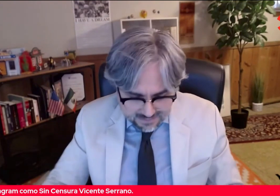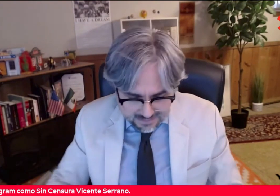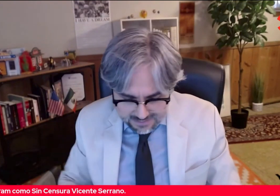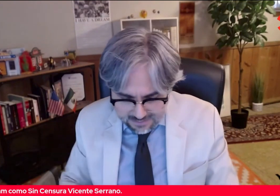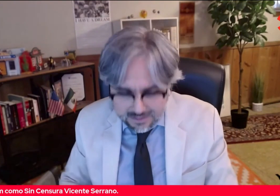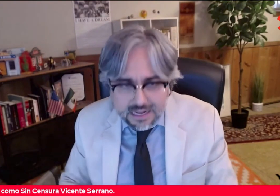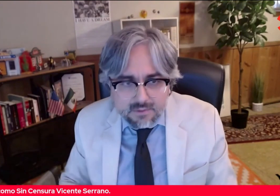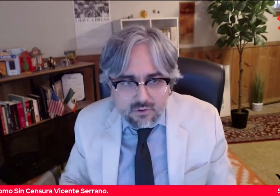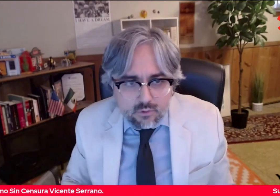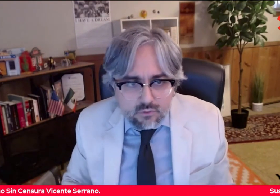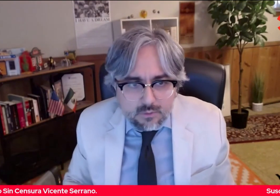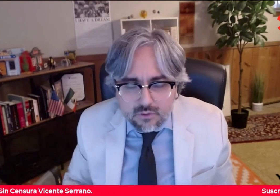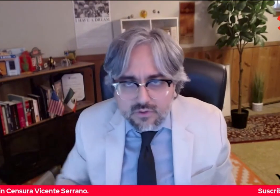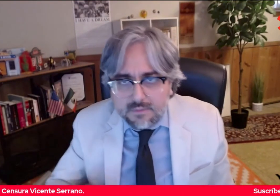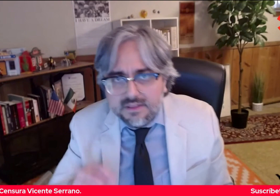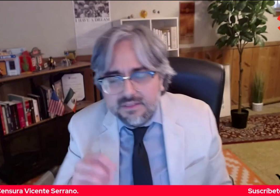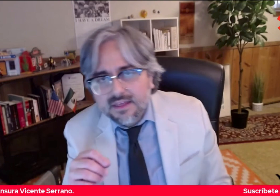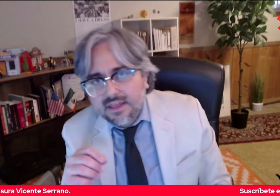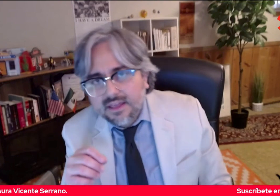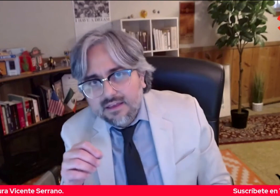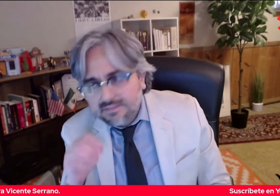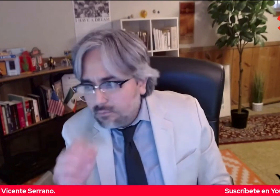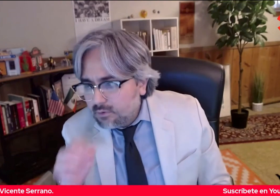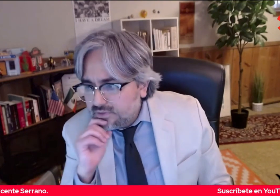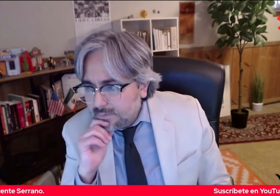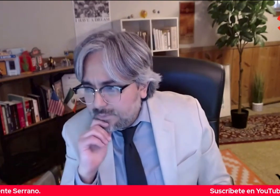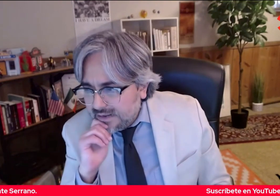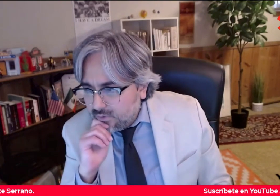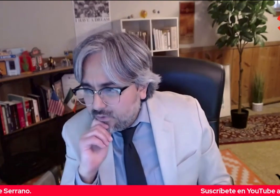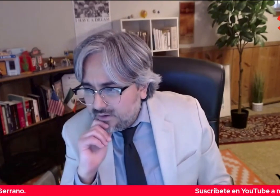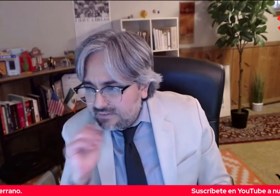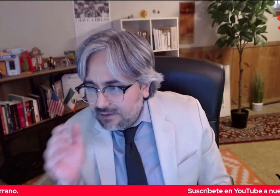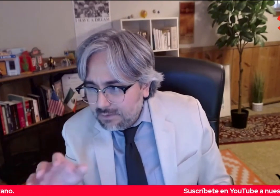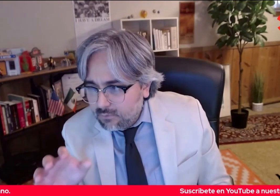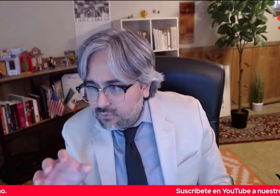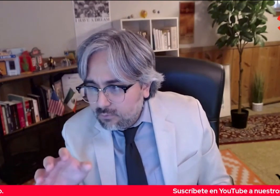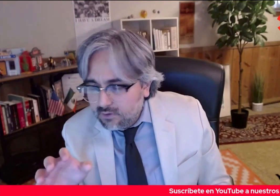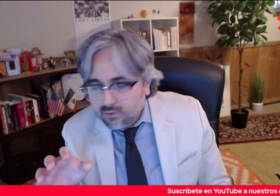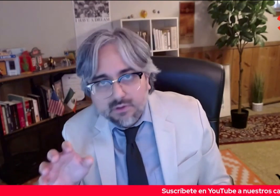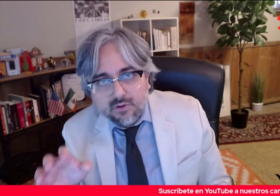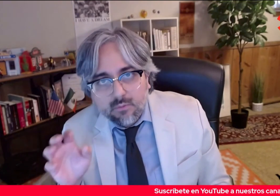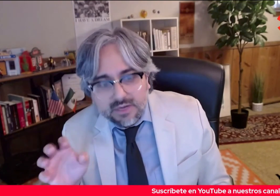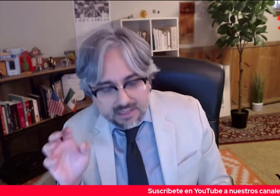noticias? Grábenos, por favor, don David. Desde muy temprano exhibimos cómo en los medios de comunicación